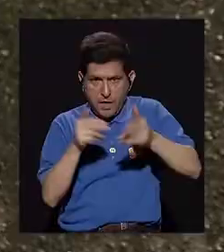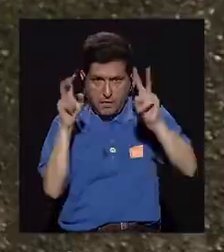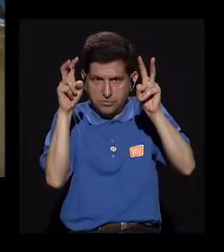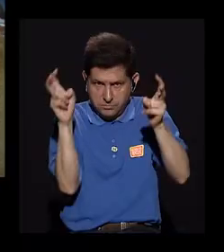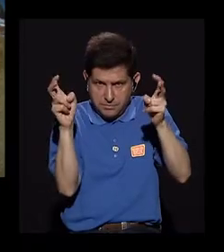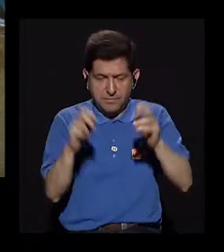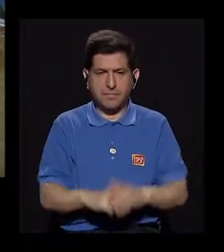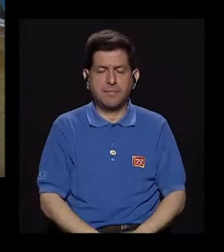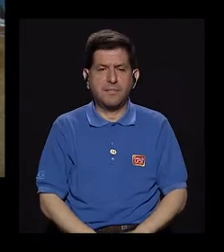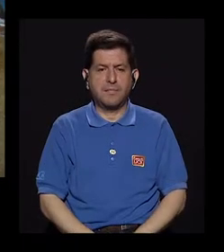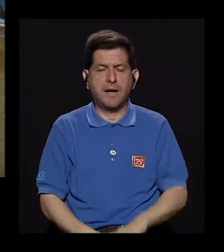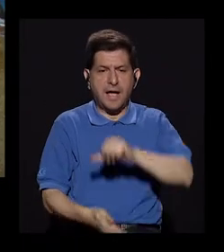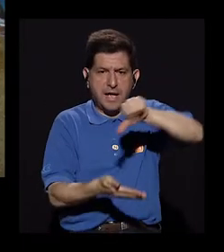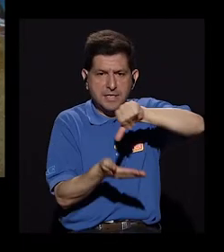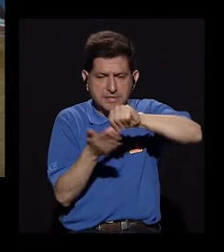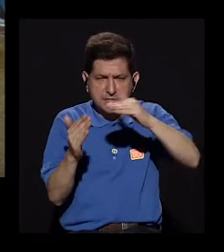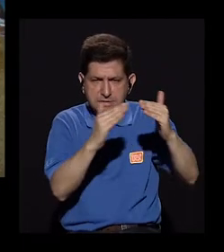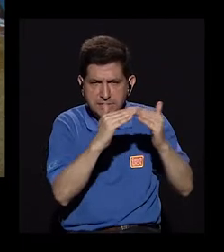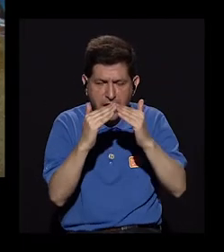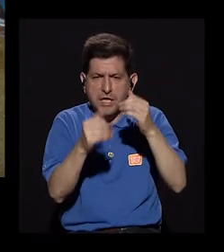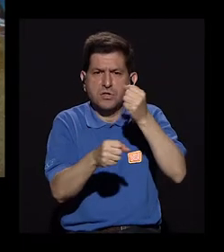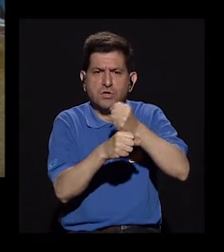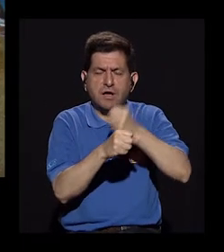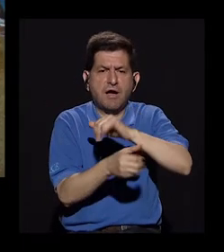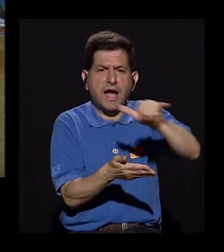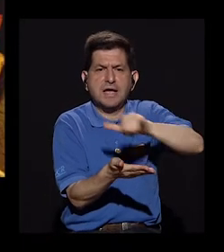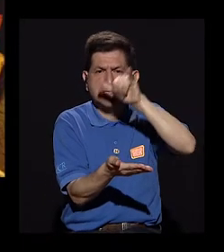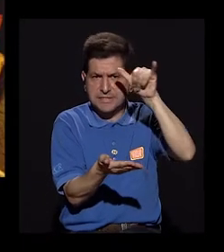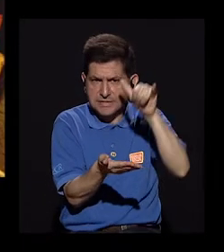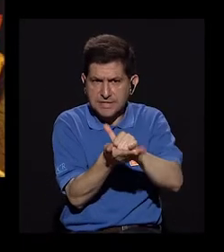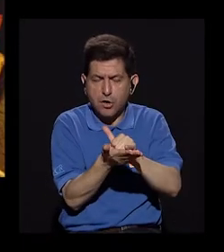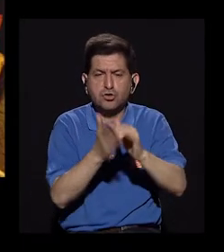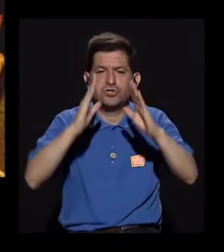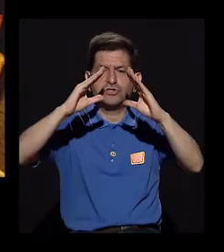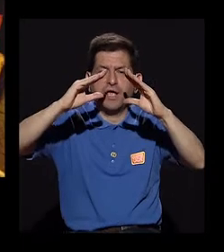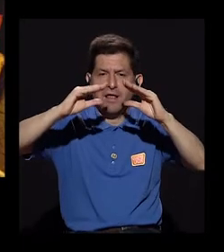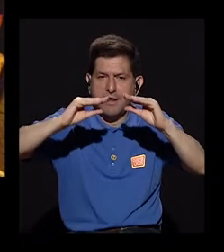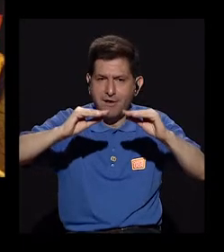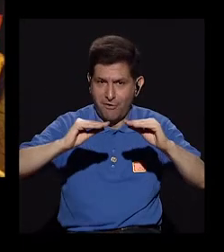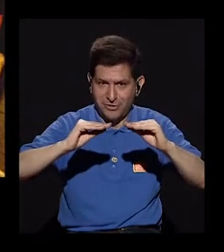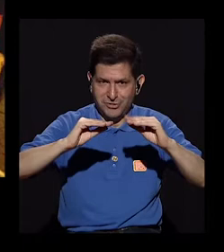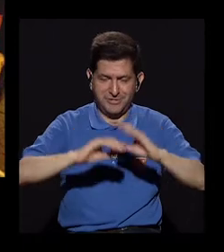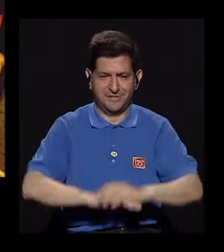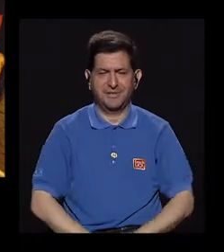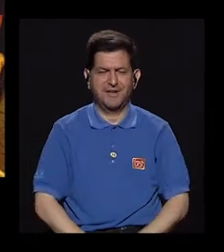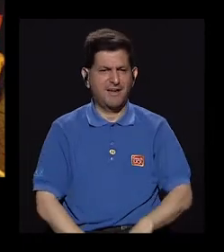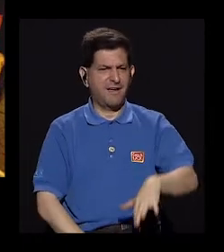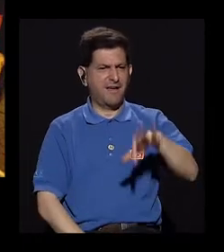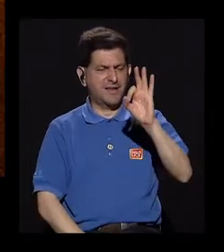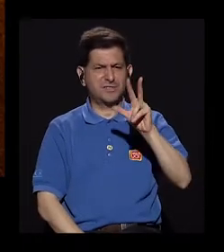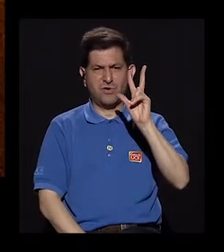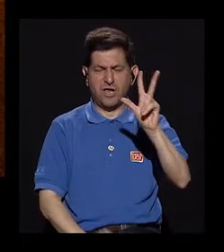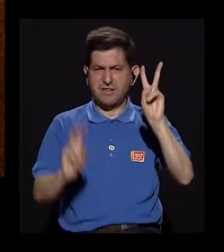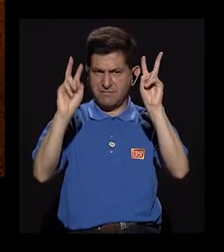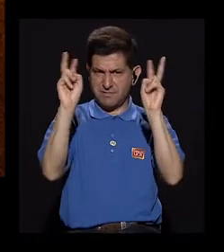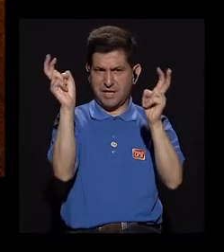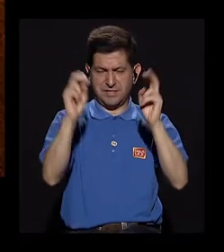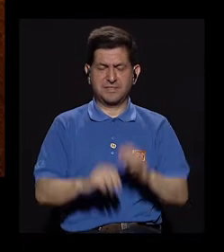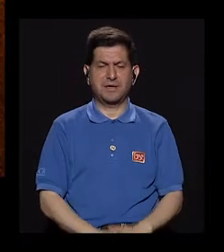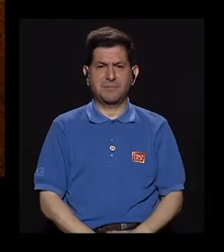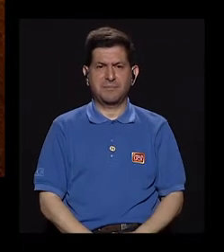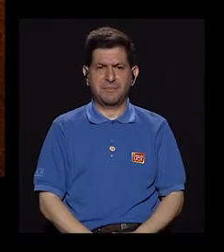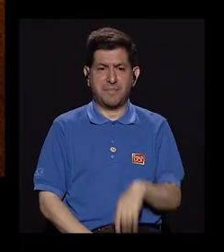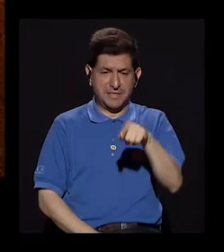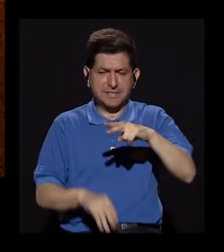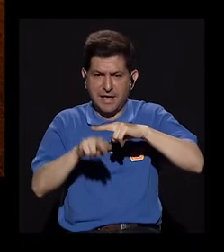Después el otro tema fue centros urbanos y trabajamos en San José de noche. Entonces escogimos como estos tres temas,